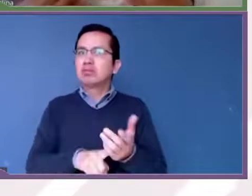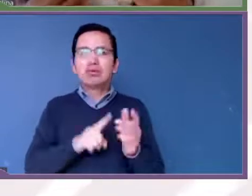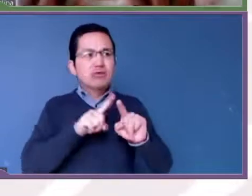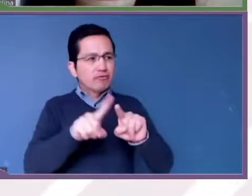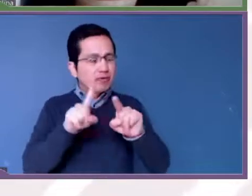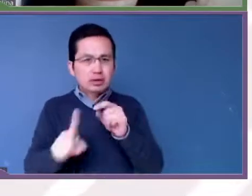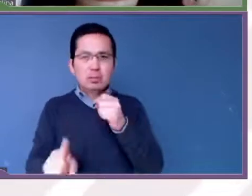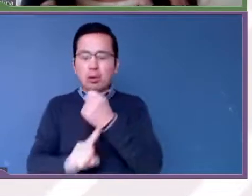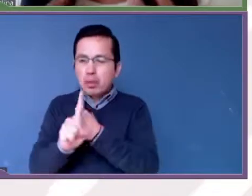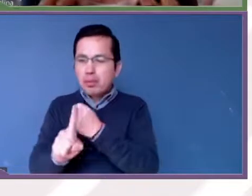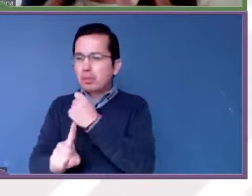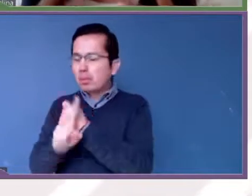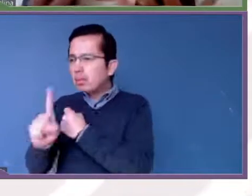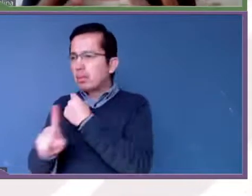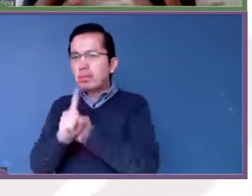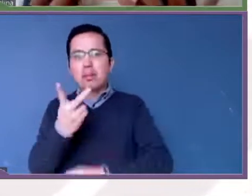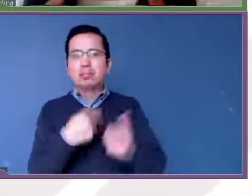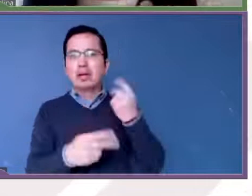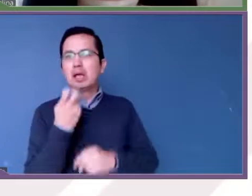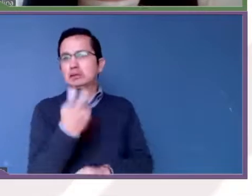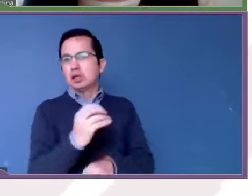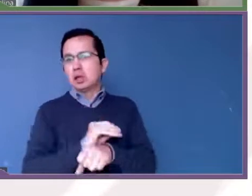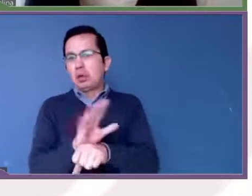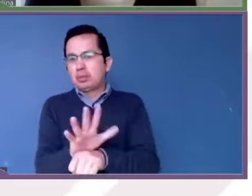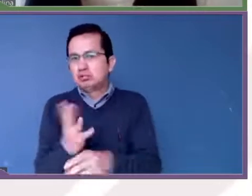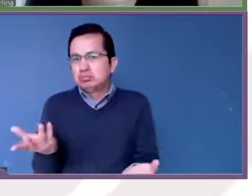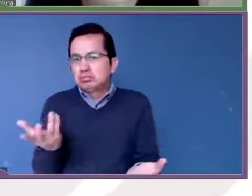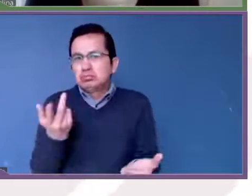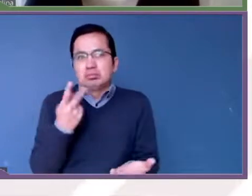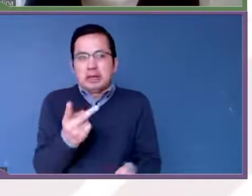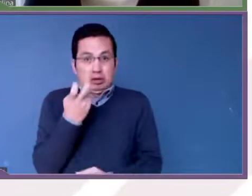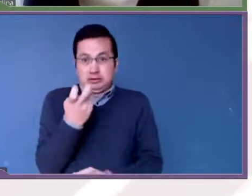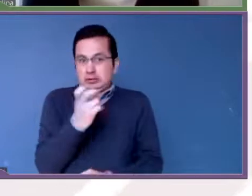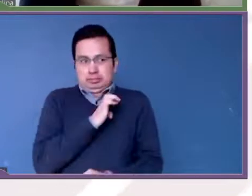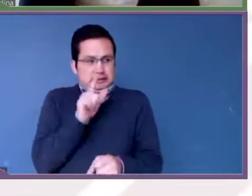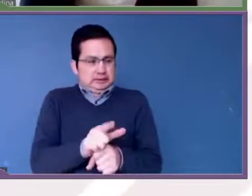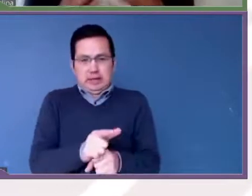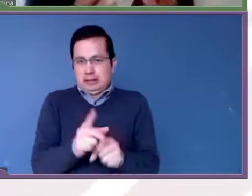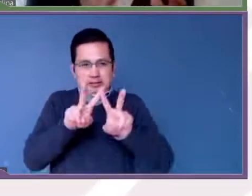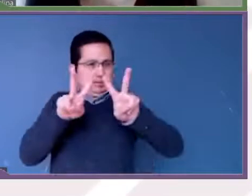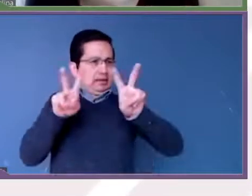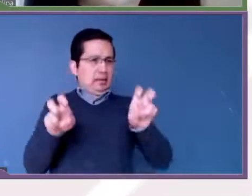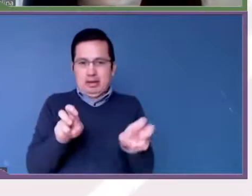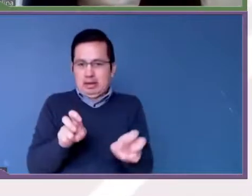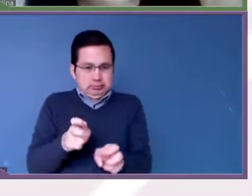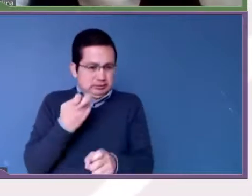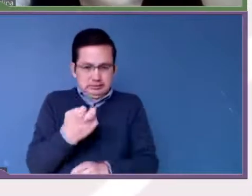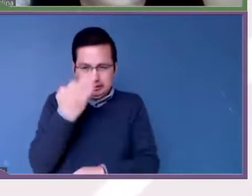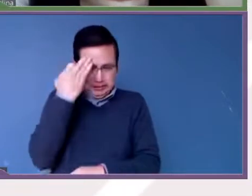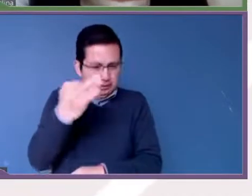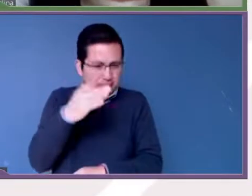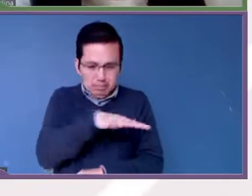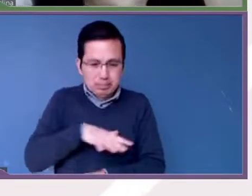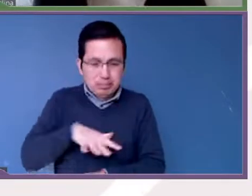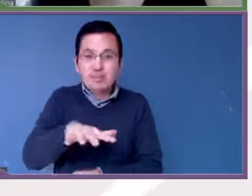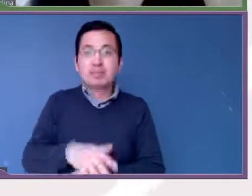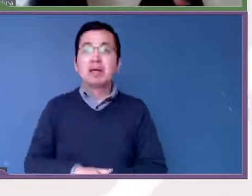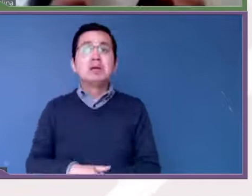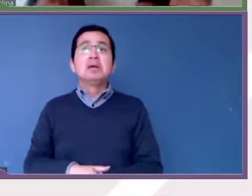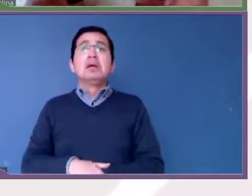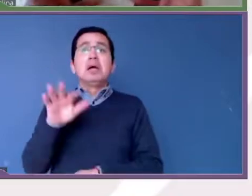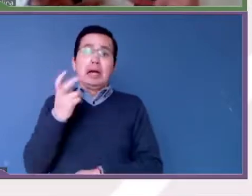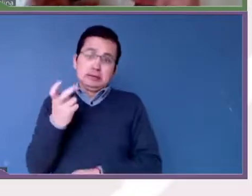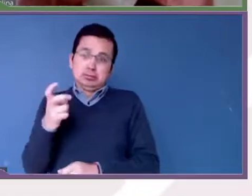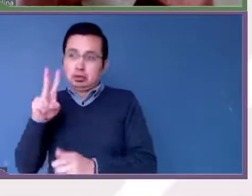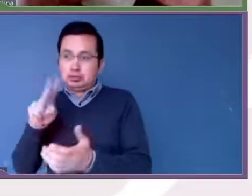apegado a la persona. ¿Qué estaba pasando con la persona? Quizá en el 2017 y en el 2013